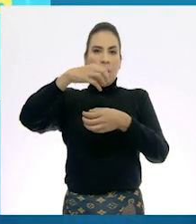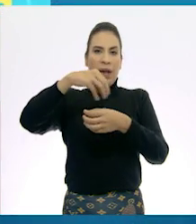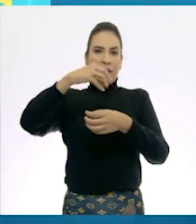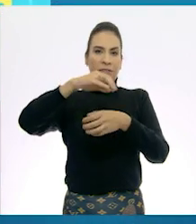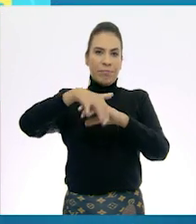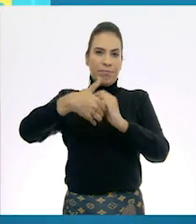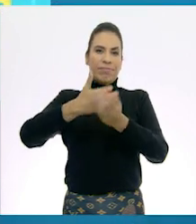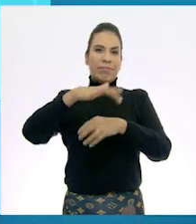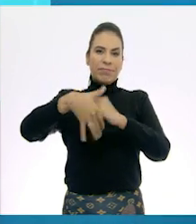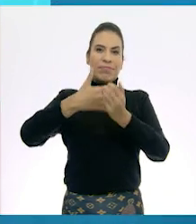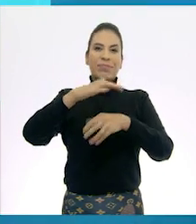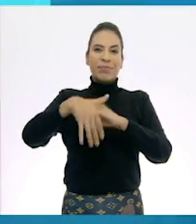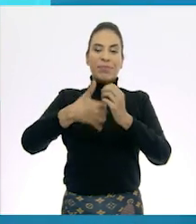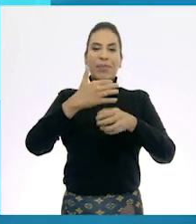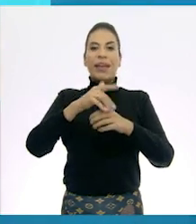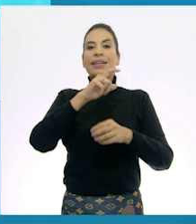agua.